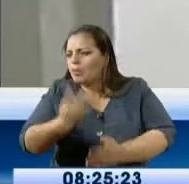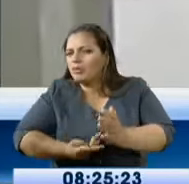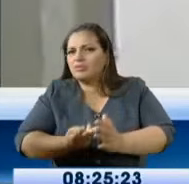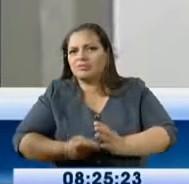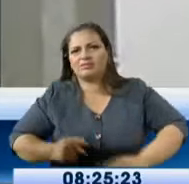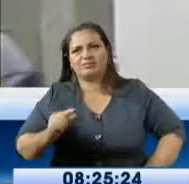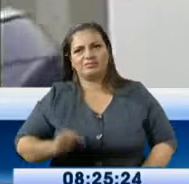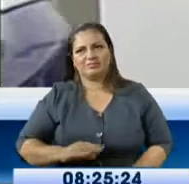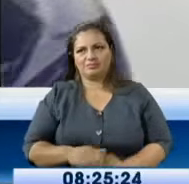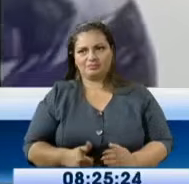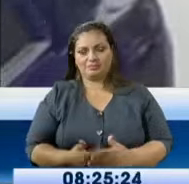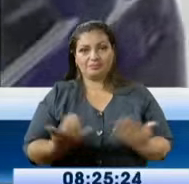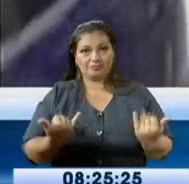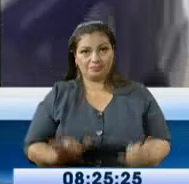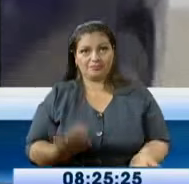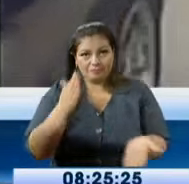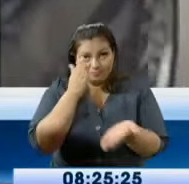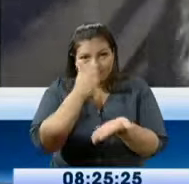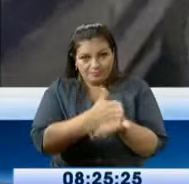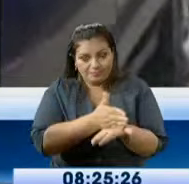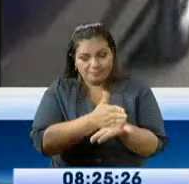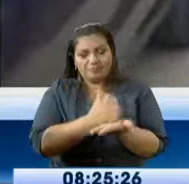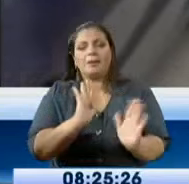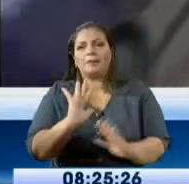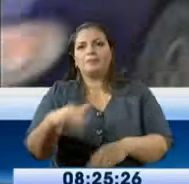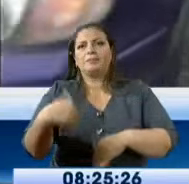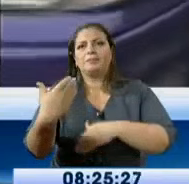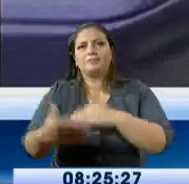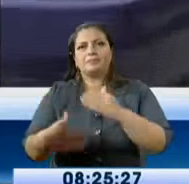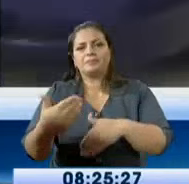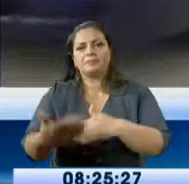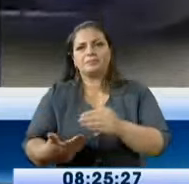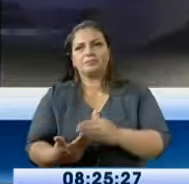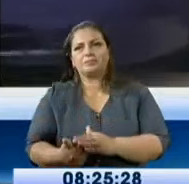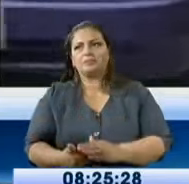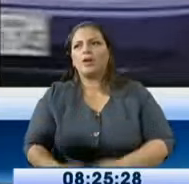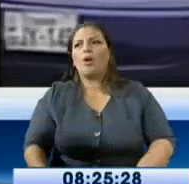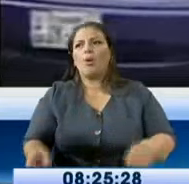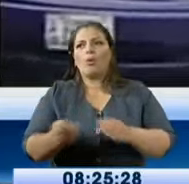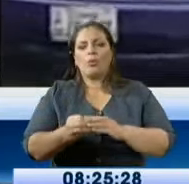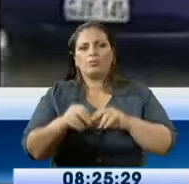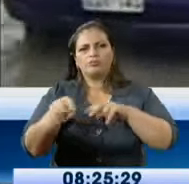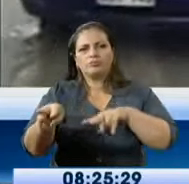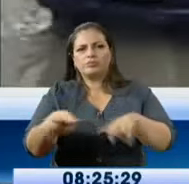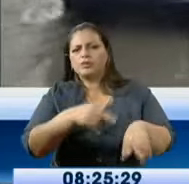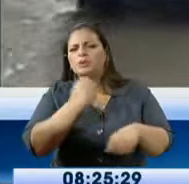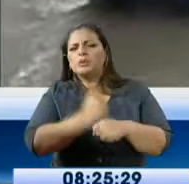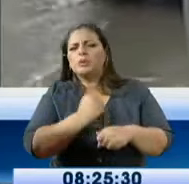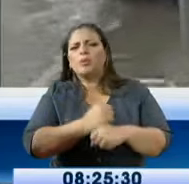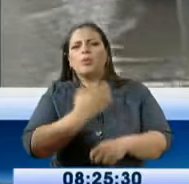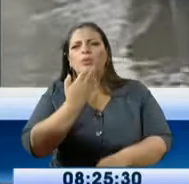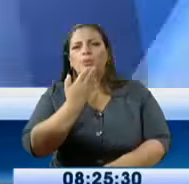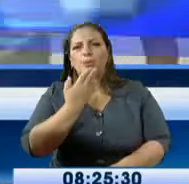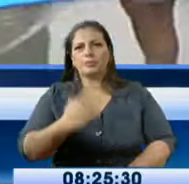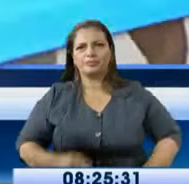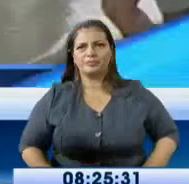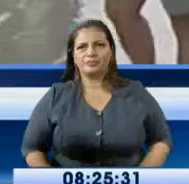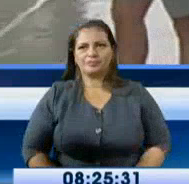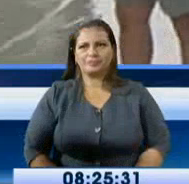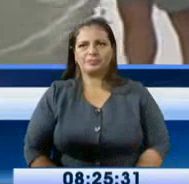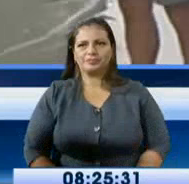aquí una pausa, Hugo y Marcela, y más adelante ya retornamos para ver un poco el trabajo que se va a hacer aquí. Especialmente